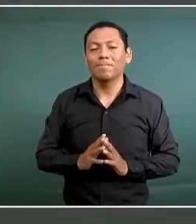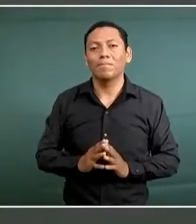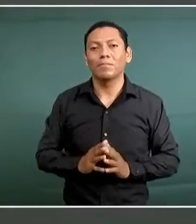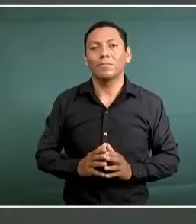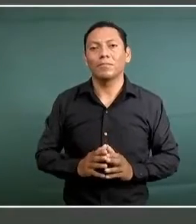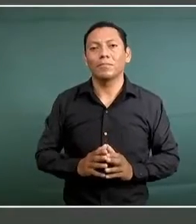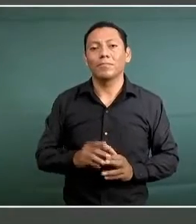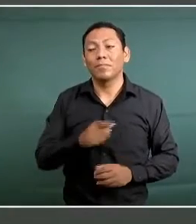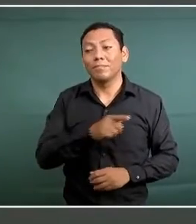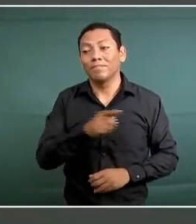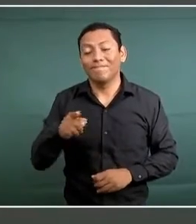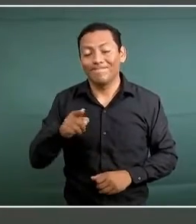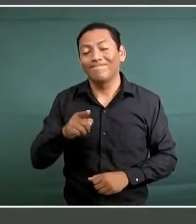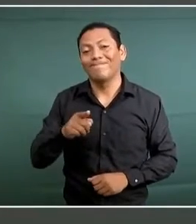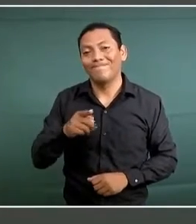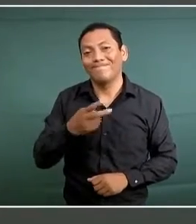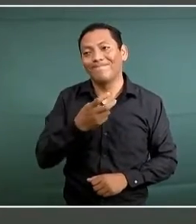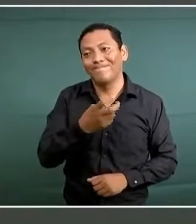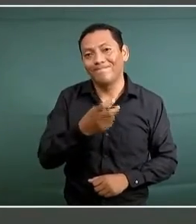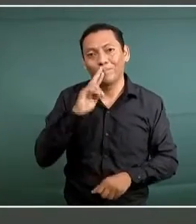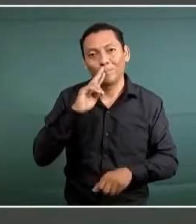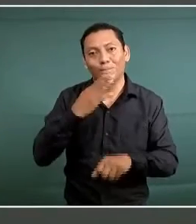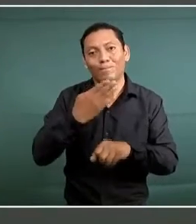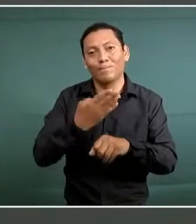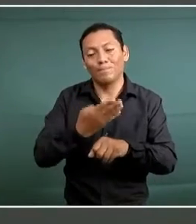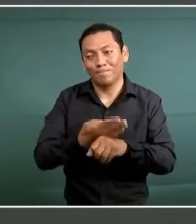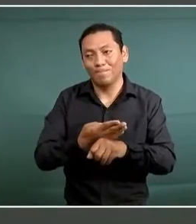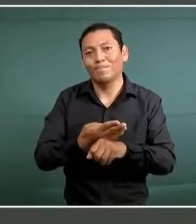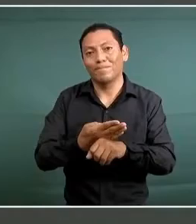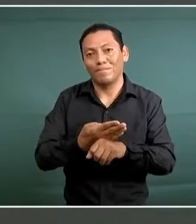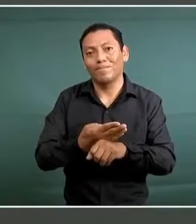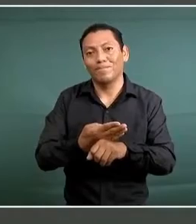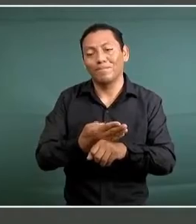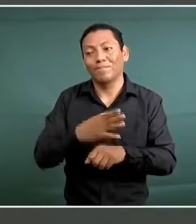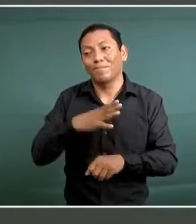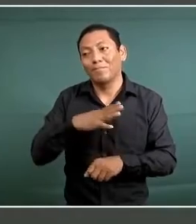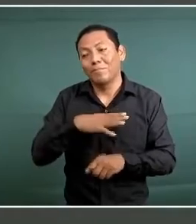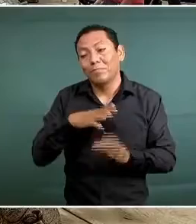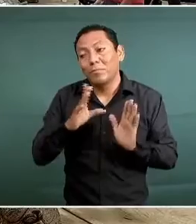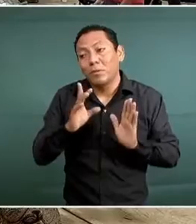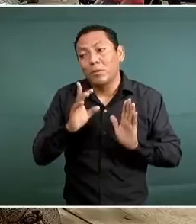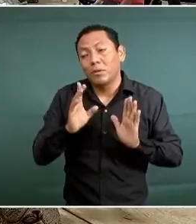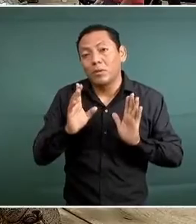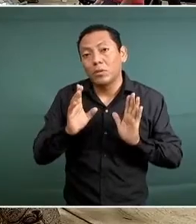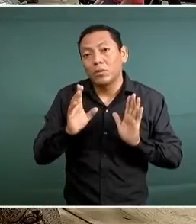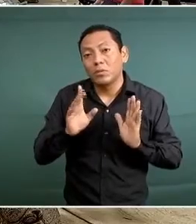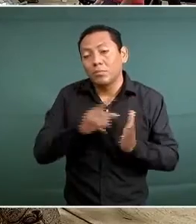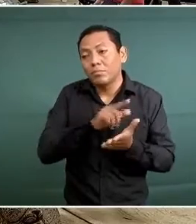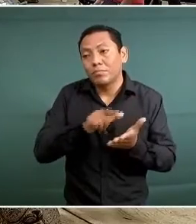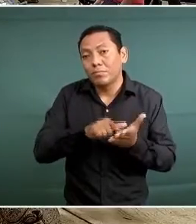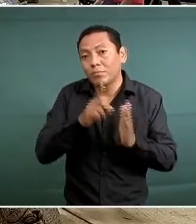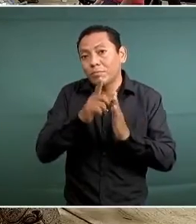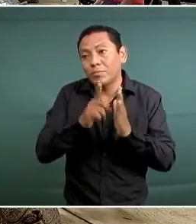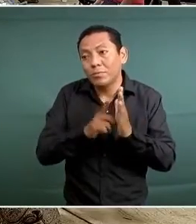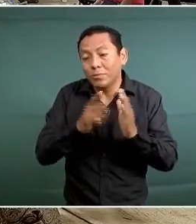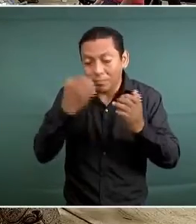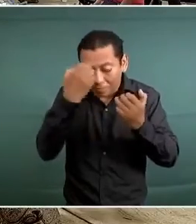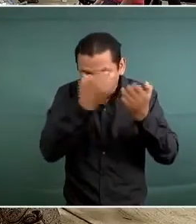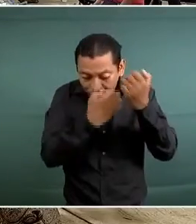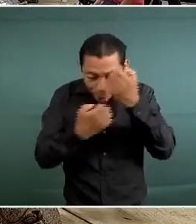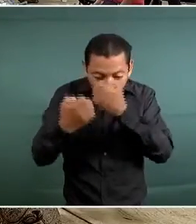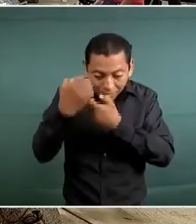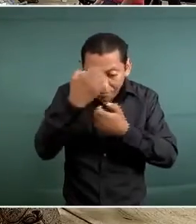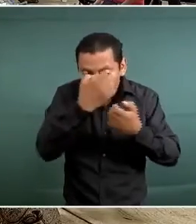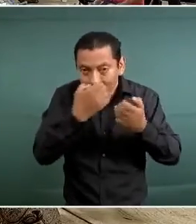ellos son los que este tienen un departamento de análisis